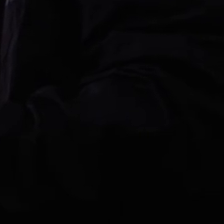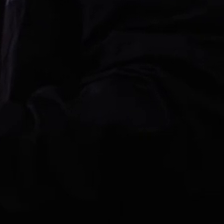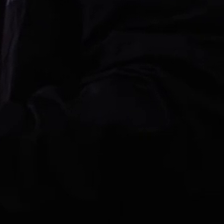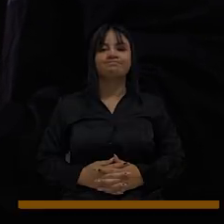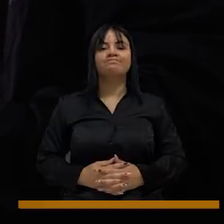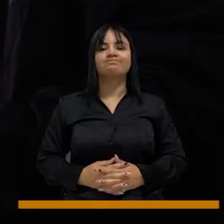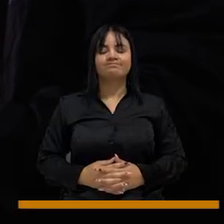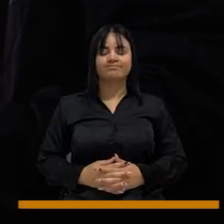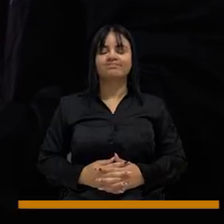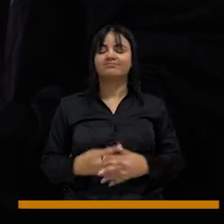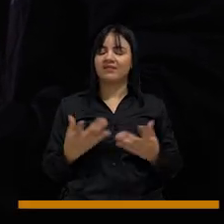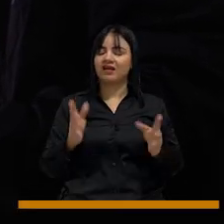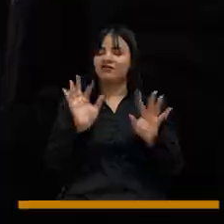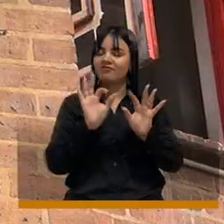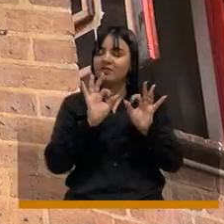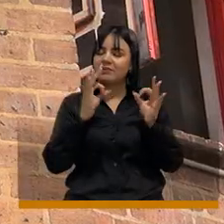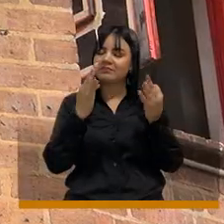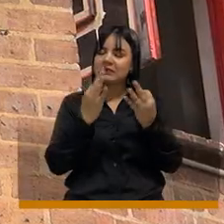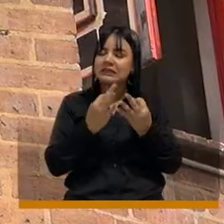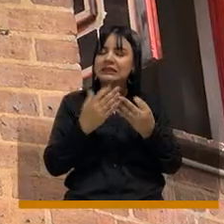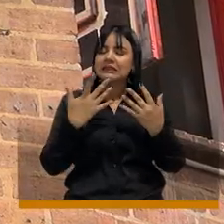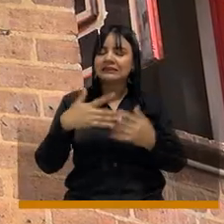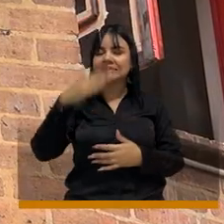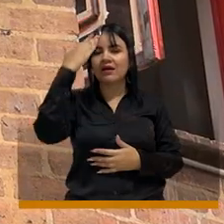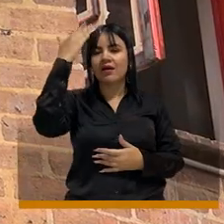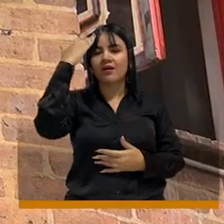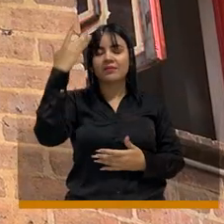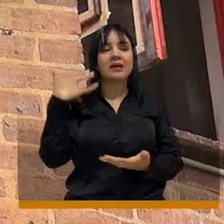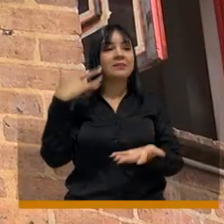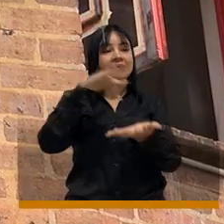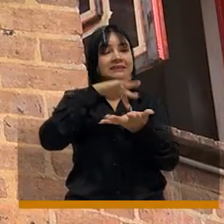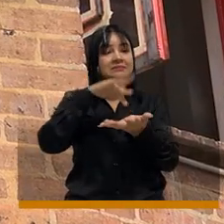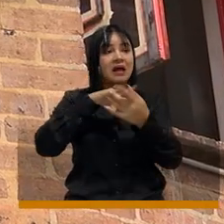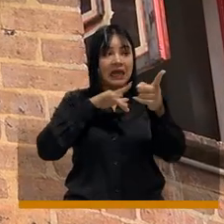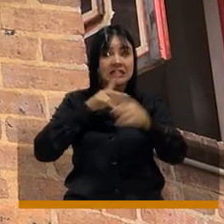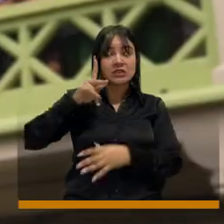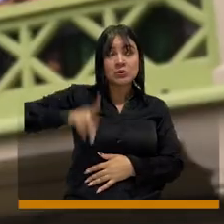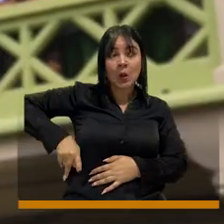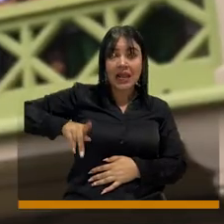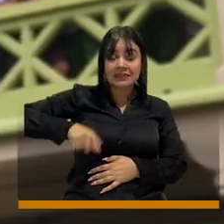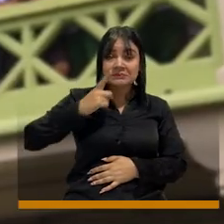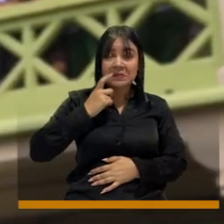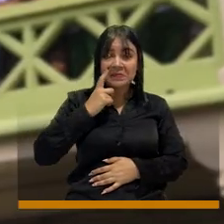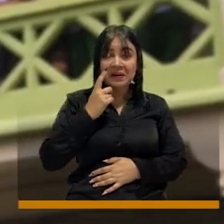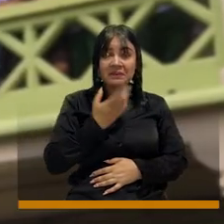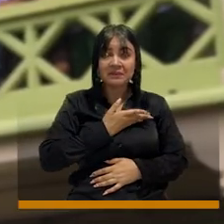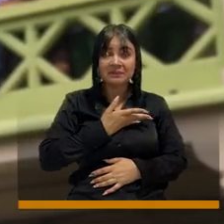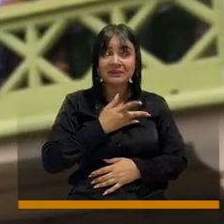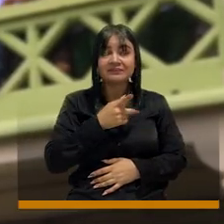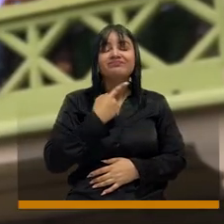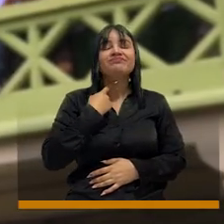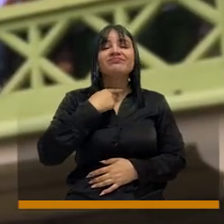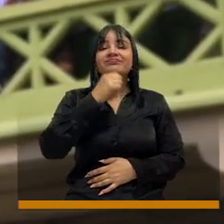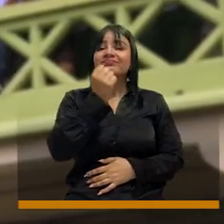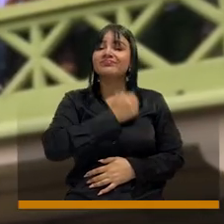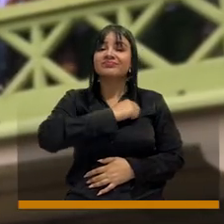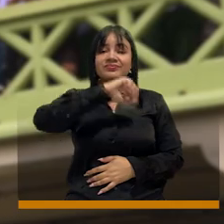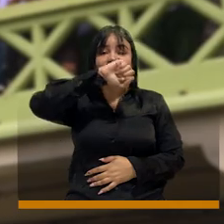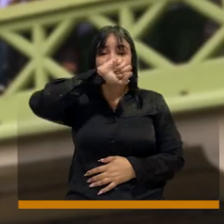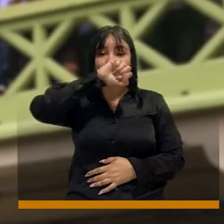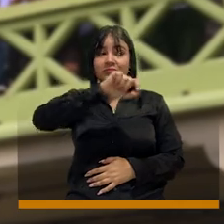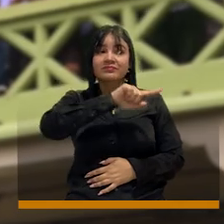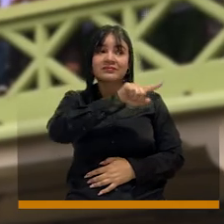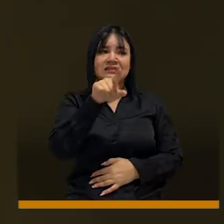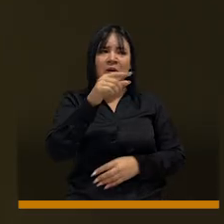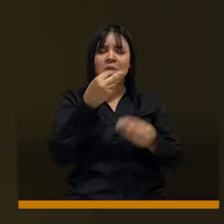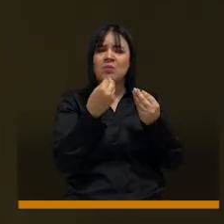Distrito como profesional en familia he recibido algunas invitaciones para participar de escuelas de padres y me ha encantado pero sobre todo me